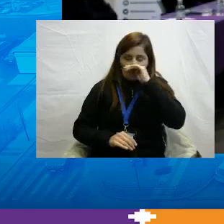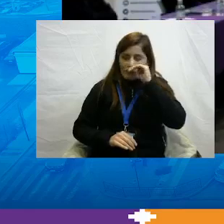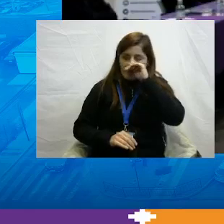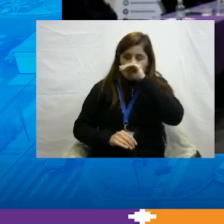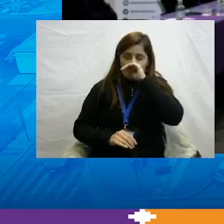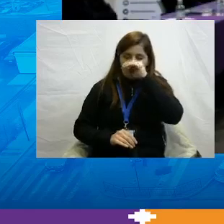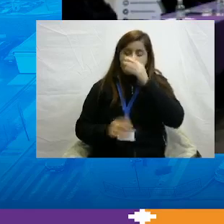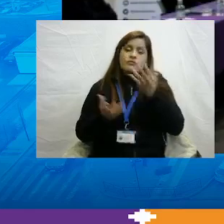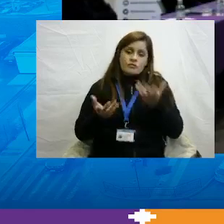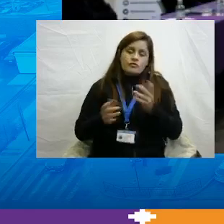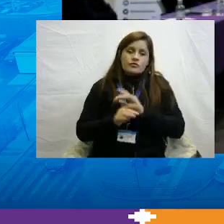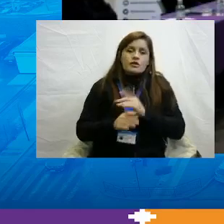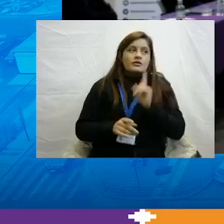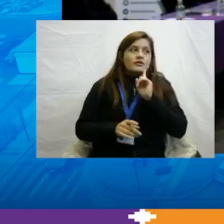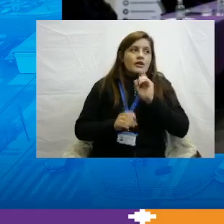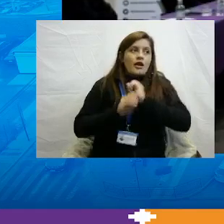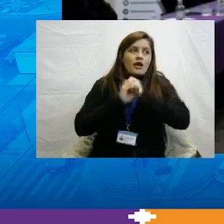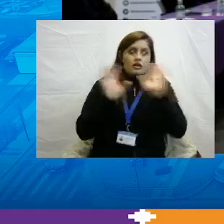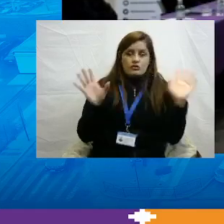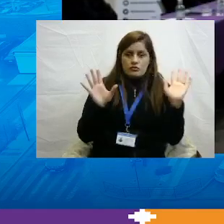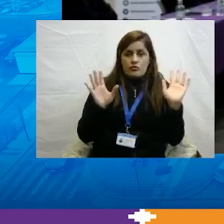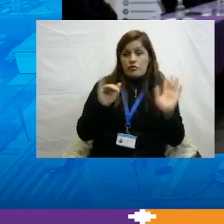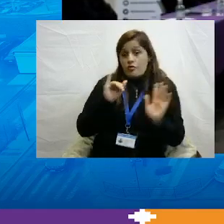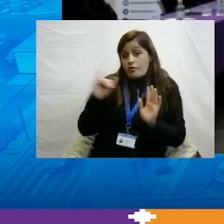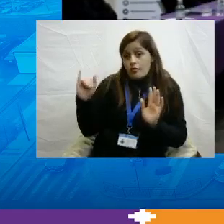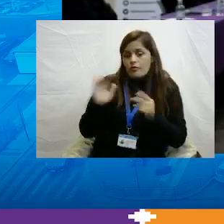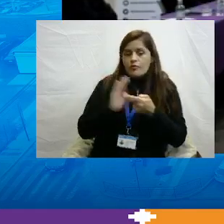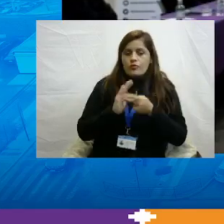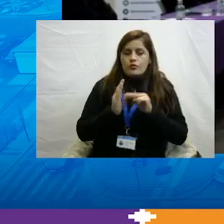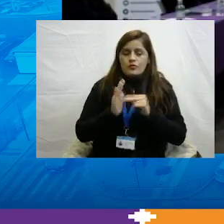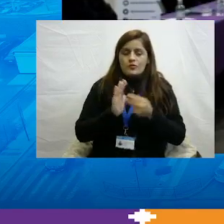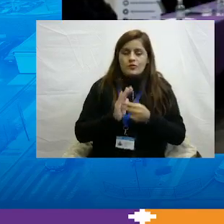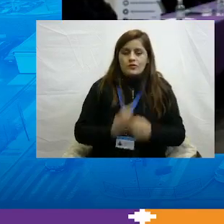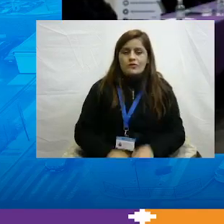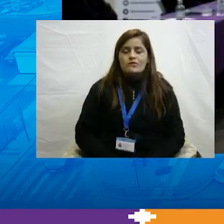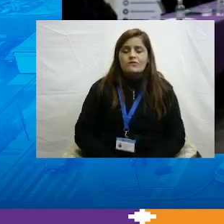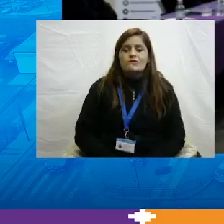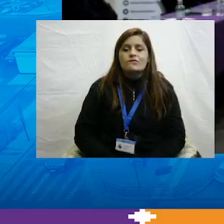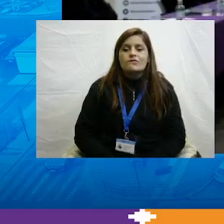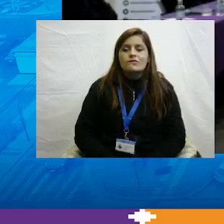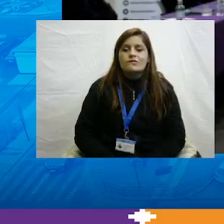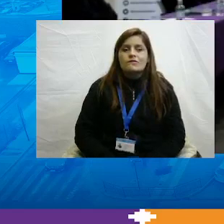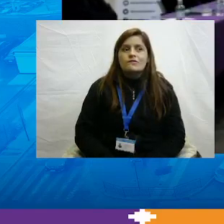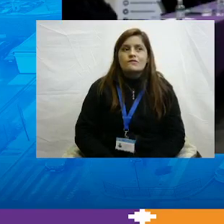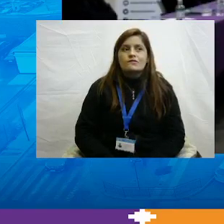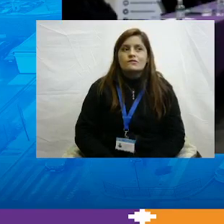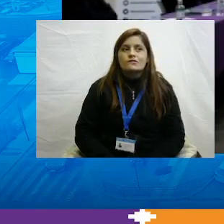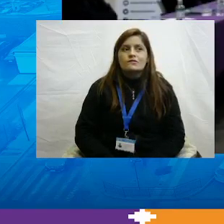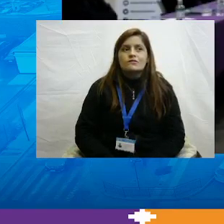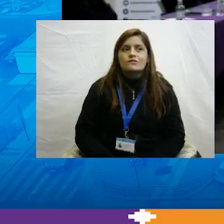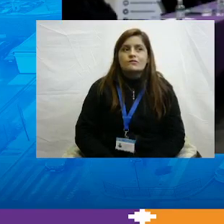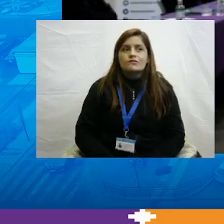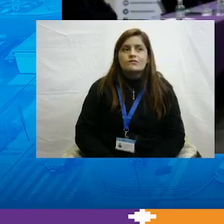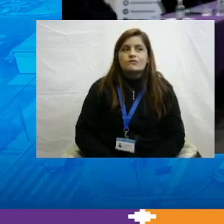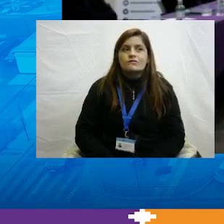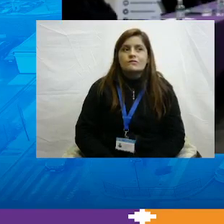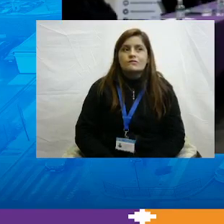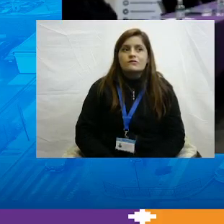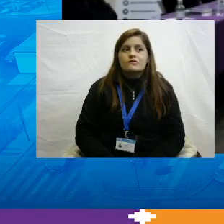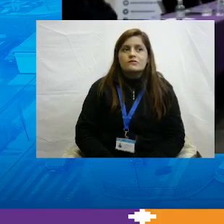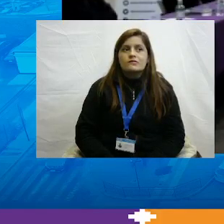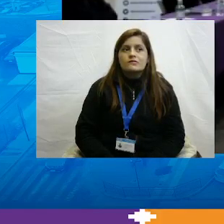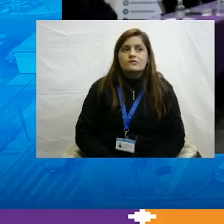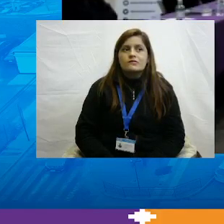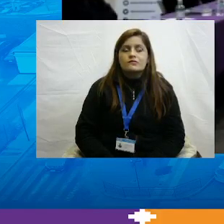eso, digamos, tener esa claridad, que no, si no nos va a traer algún problema, hacer este procedimiento tal cual se está planteando. Eso, alcaldesa,